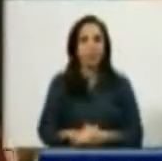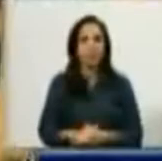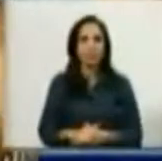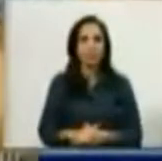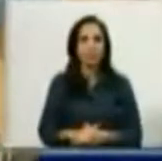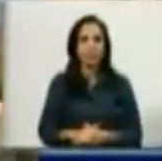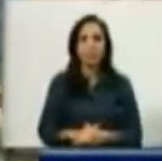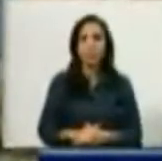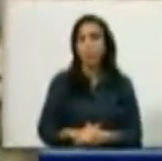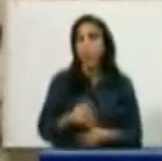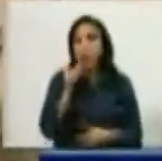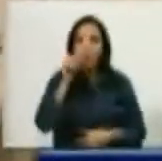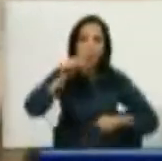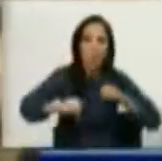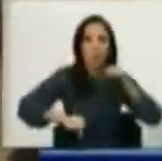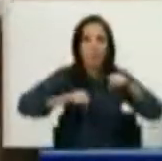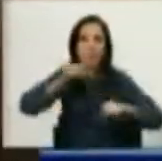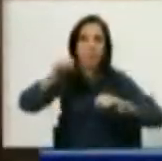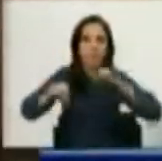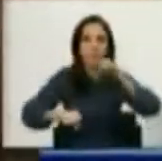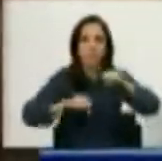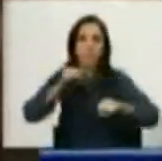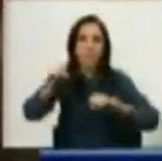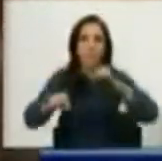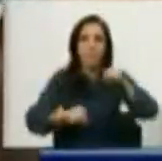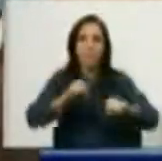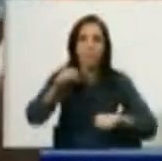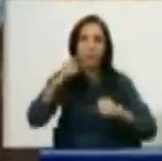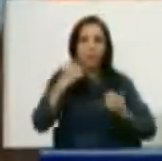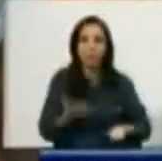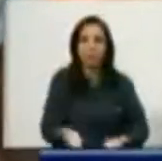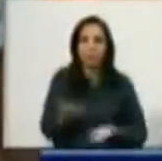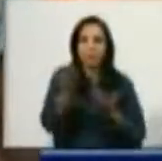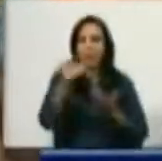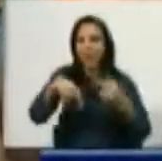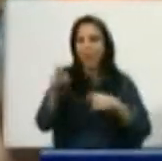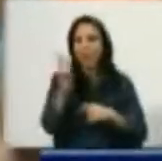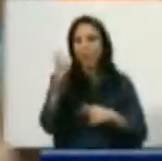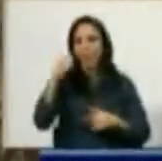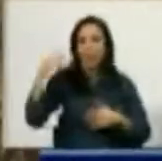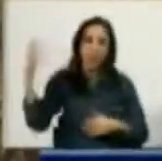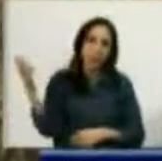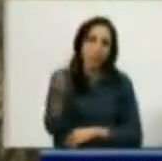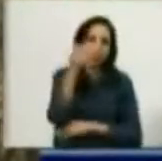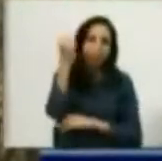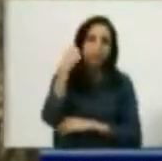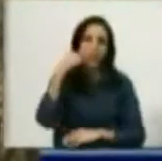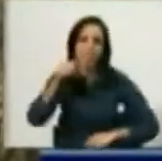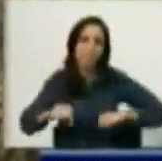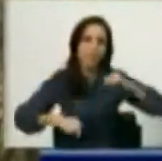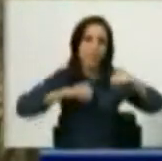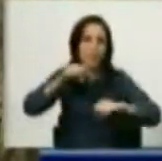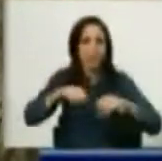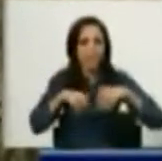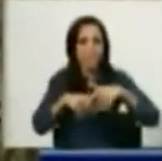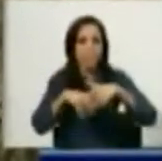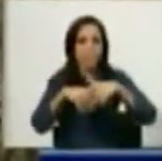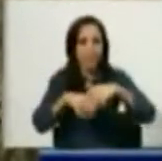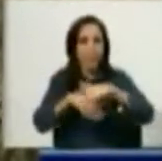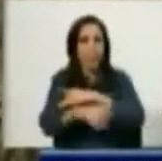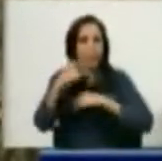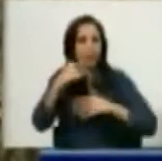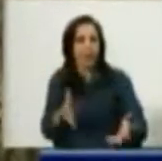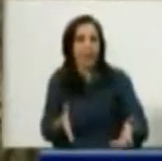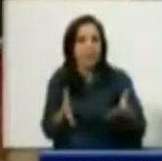compañero arranca en Esa bicicleta no Venezuela entera compadre se monta con usted empujarlo para que gane y